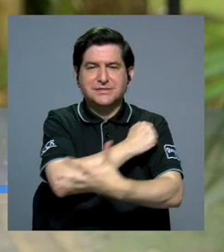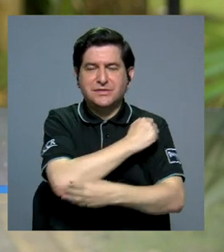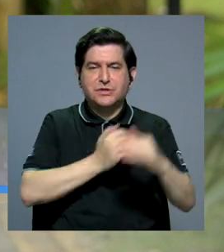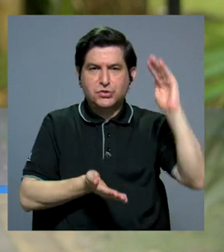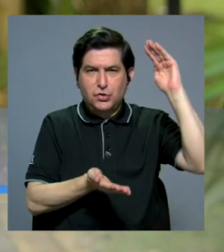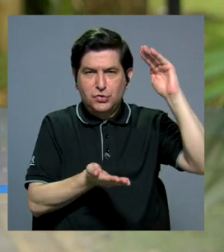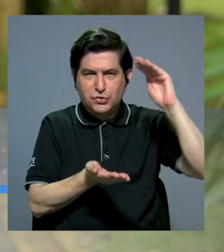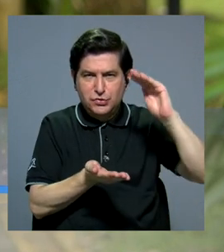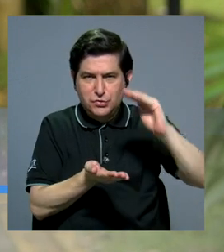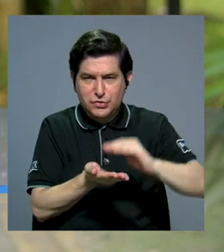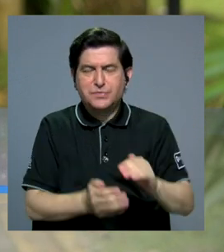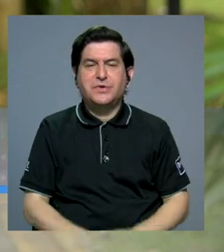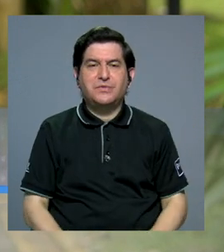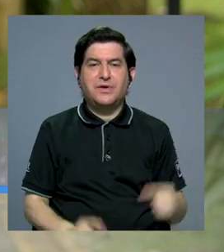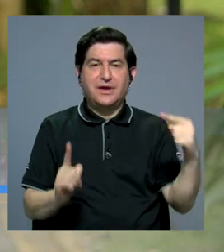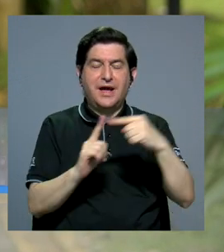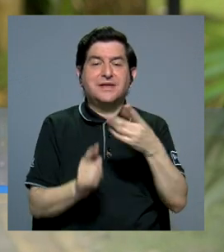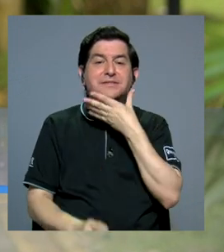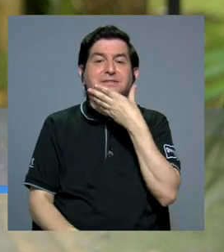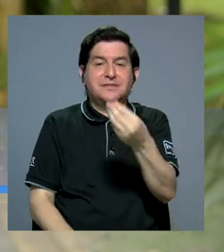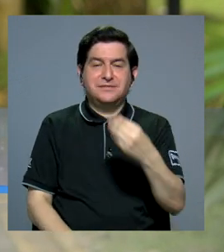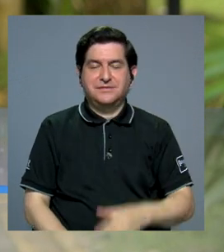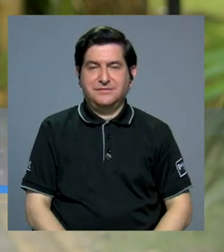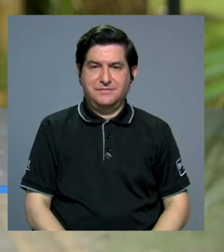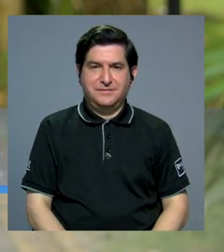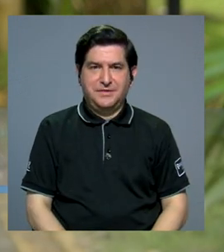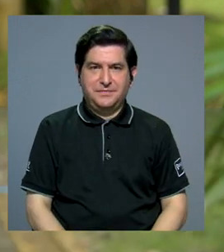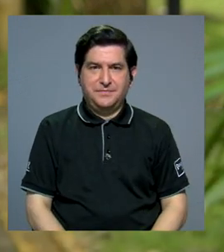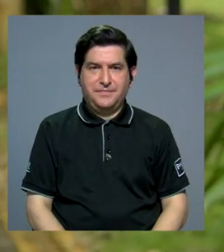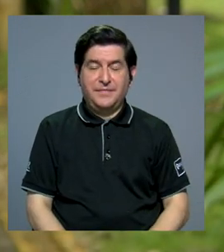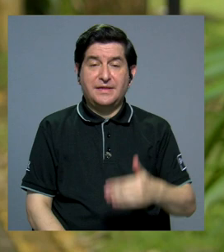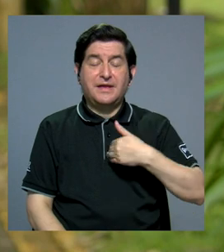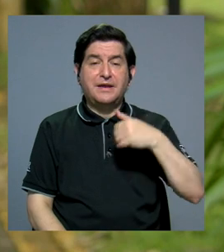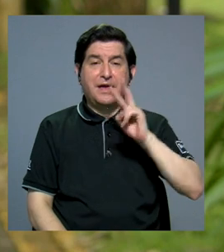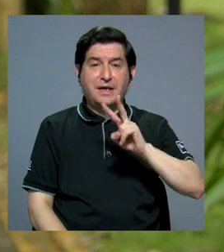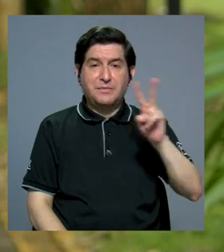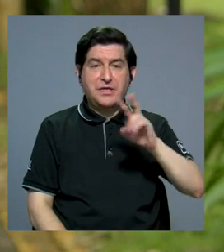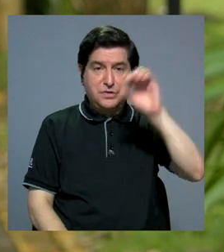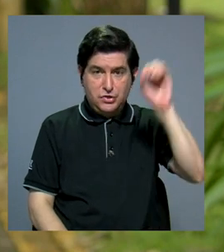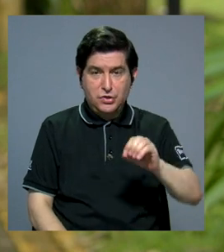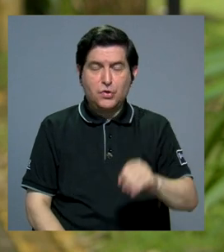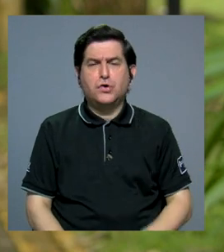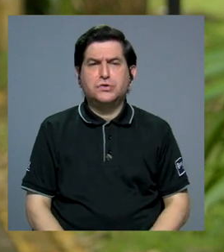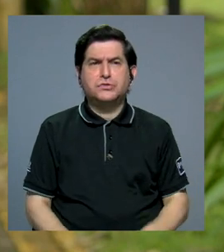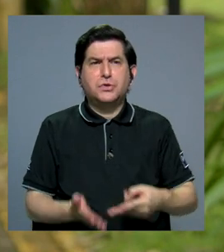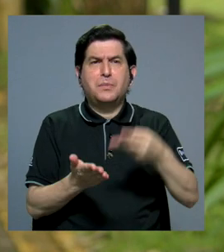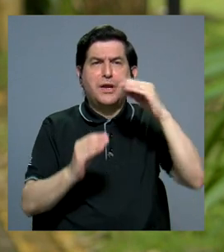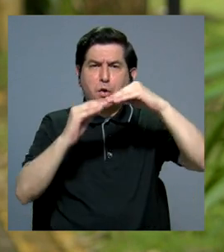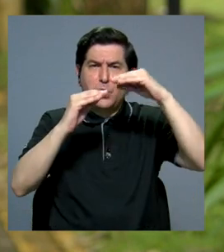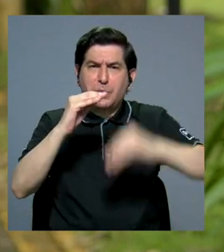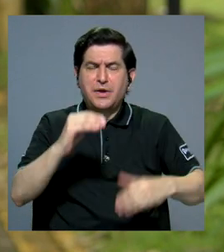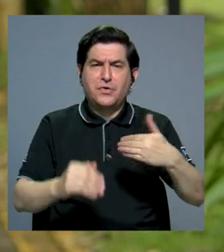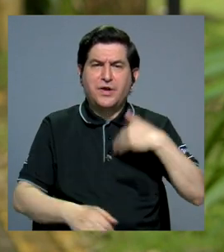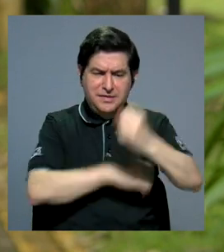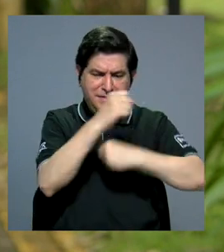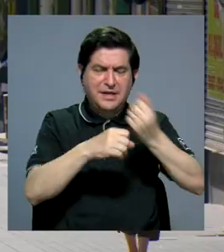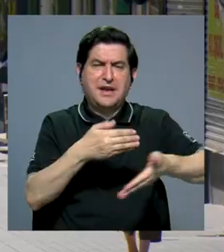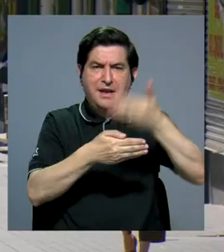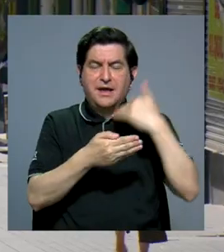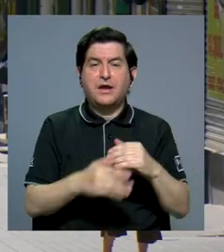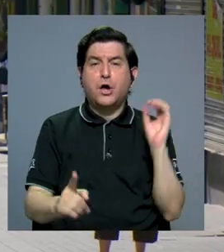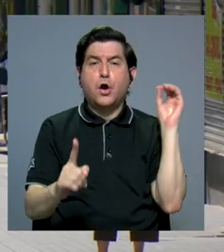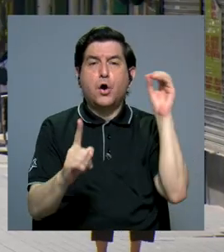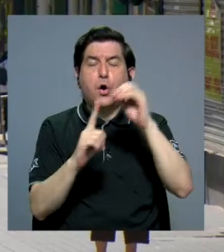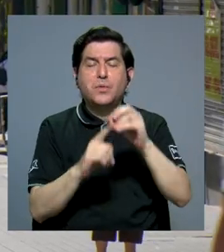Y comienza a disminuir ligeramente hasta llegar a diciembre, donde igual tendremos un 22%, que es un valor incluso menor al obtenido el año